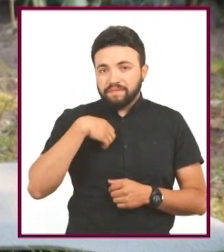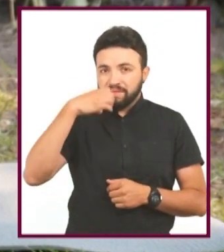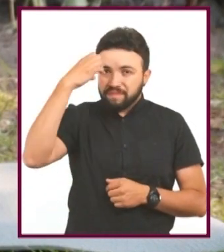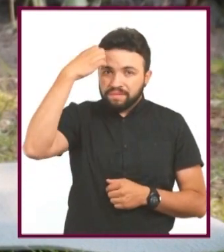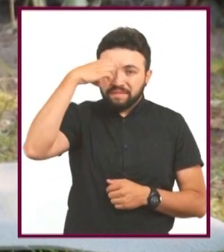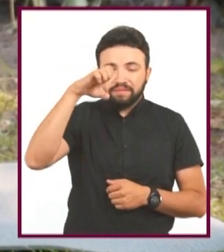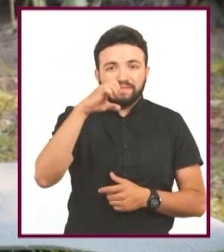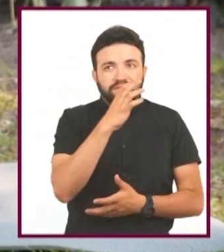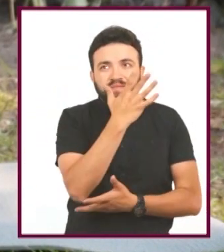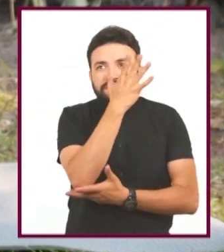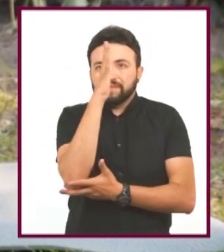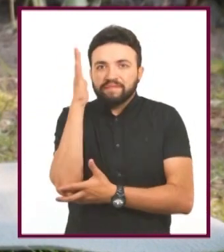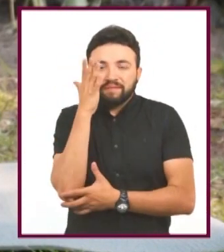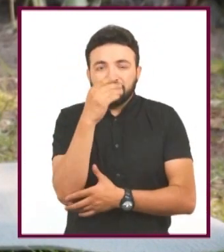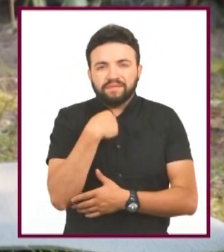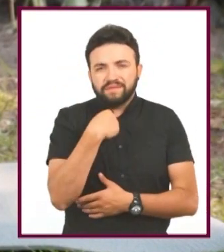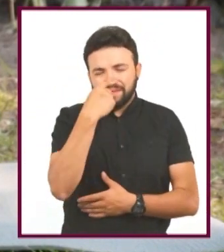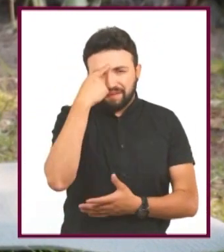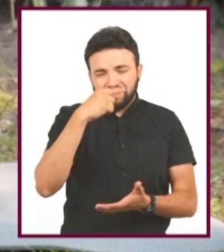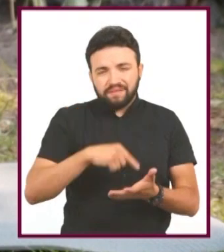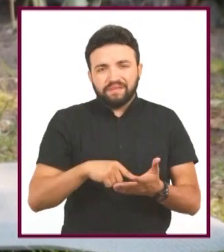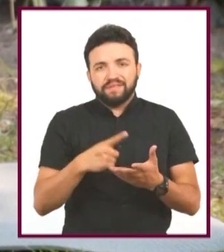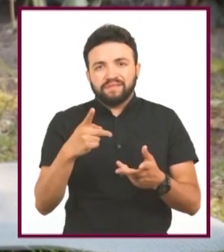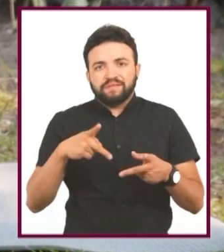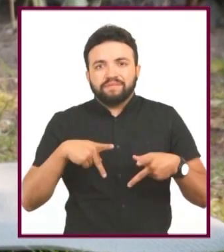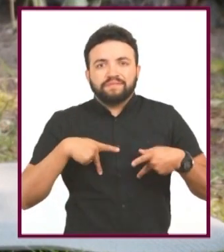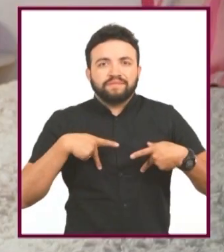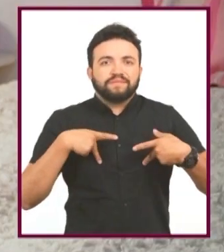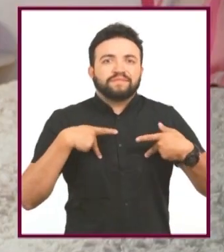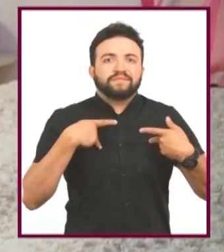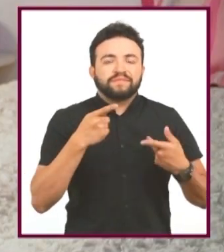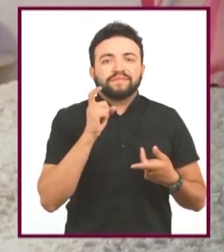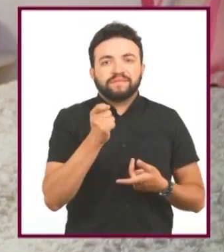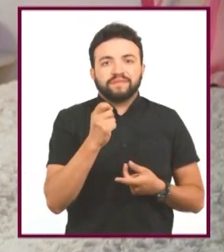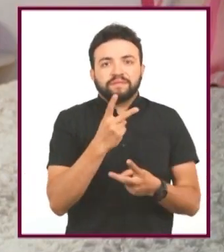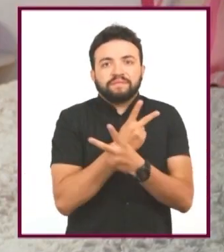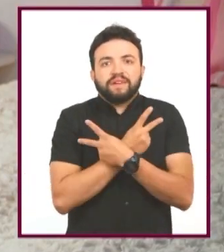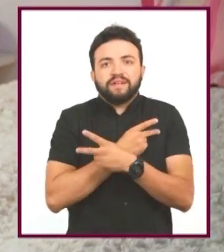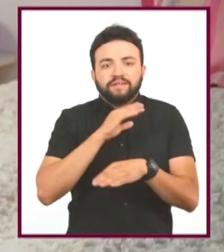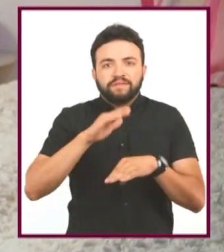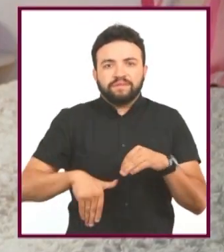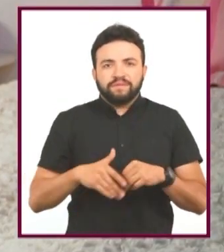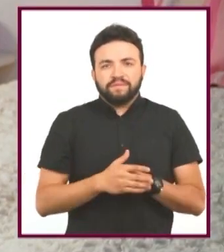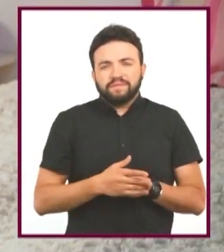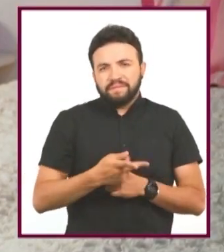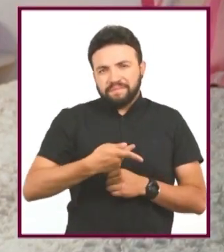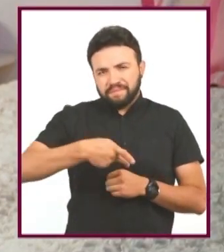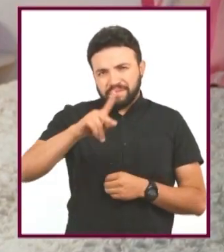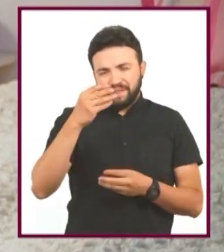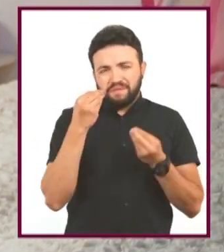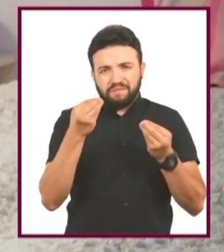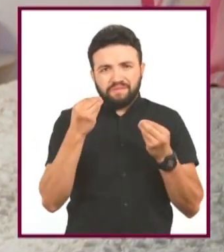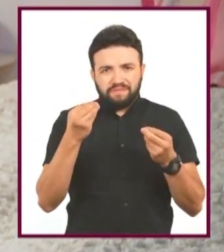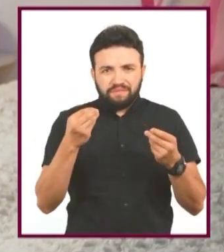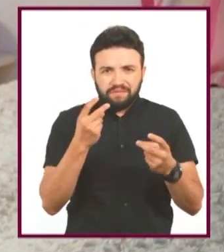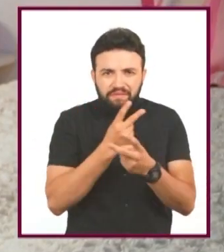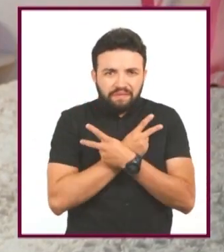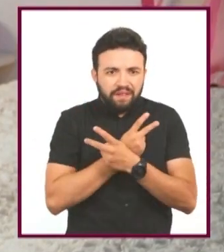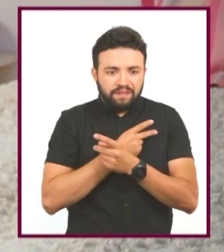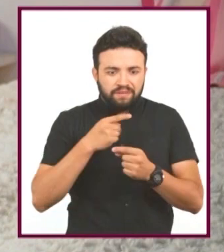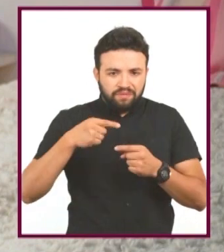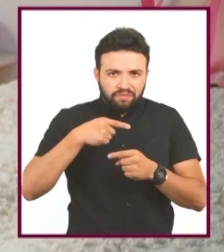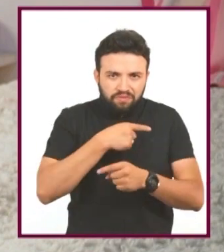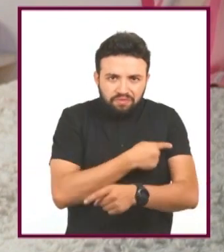bosque. Creo que tengo depresión post-vacaciones. Bueno, pero tampoco fueron tan